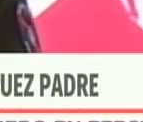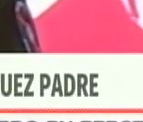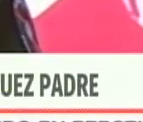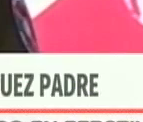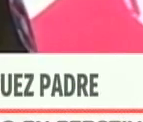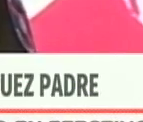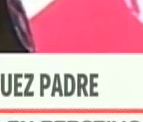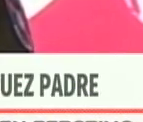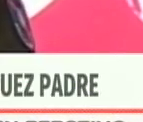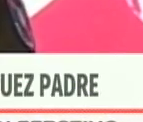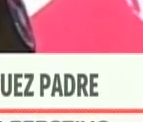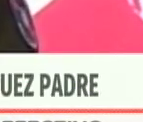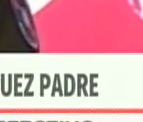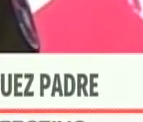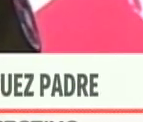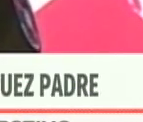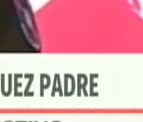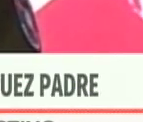y dignidad.